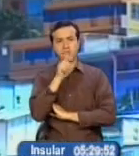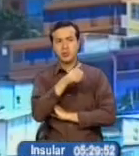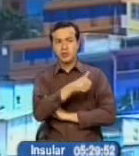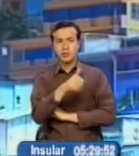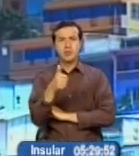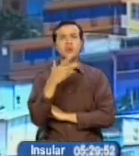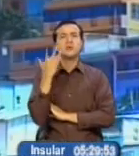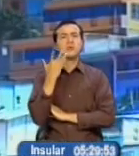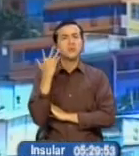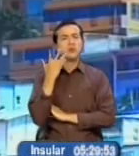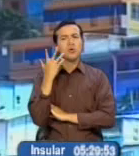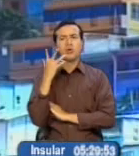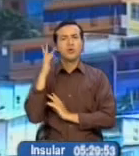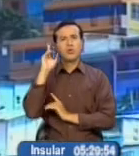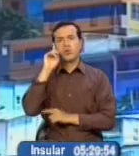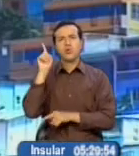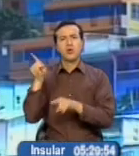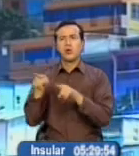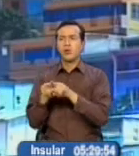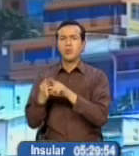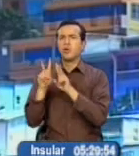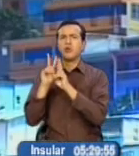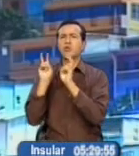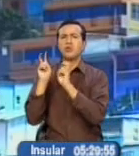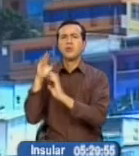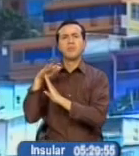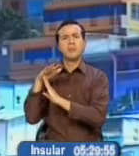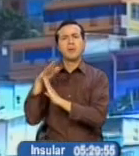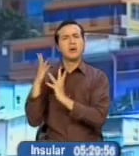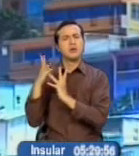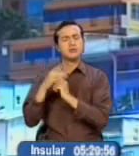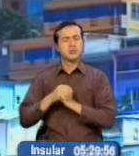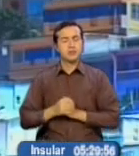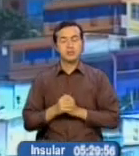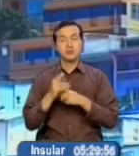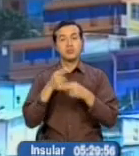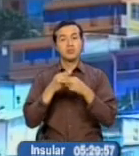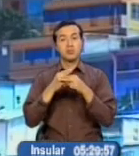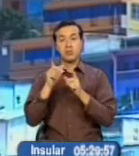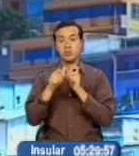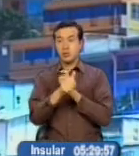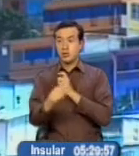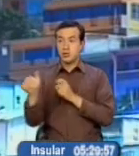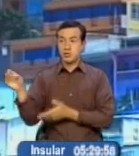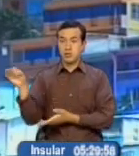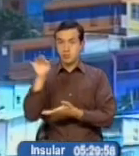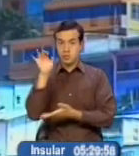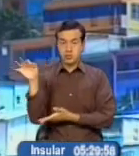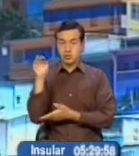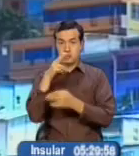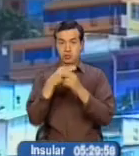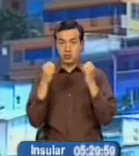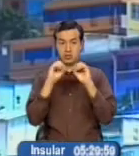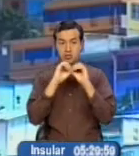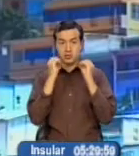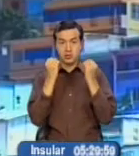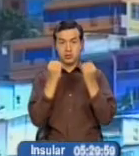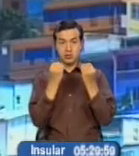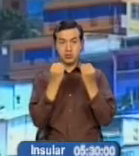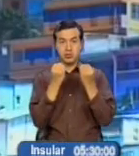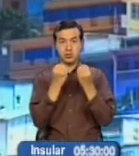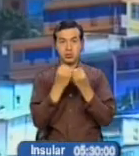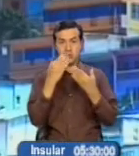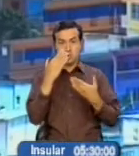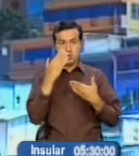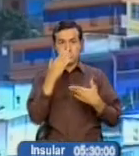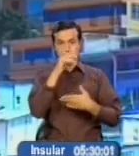al acuerdo de paz con la guerrilla de las FARC. Además, fueron anunciados los nombres de quienes dialogarán con el partido del exmandatario Álvaro